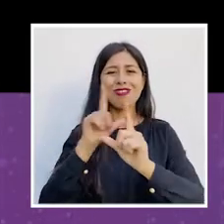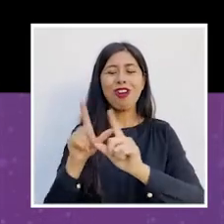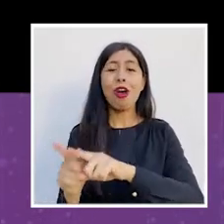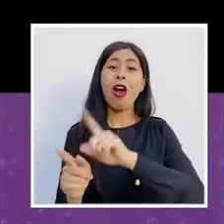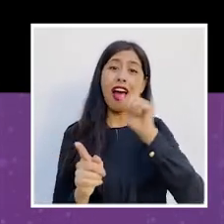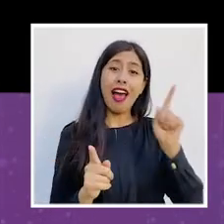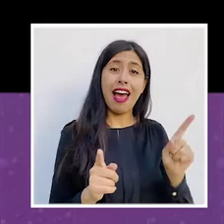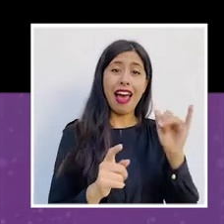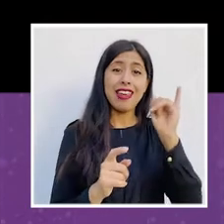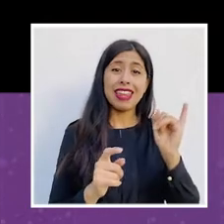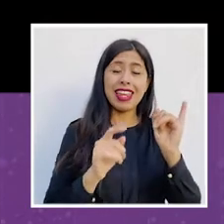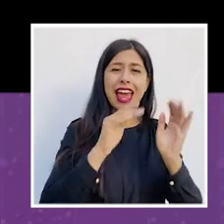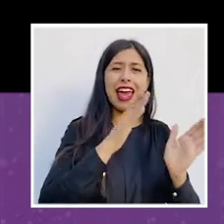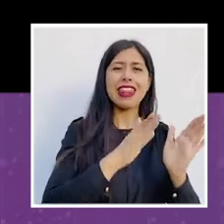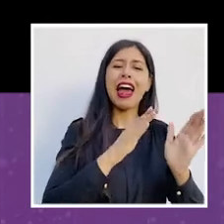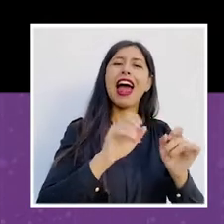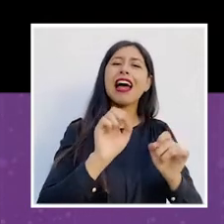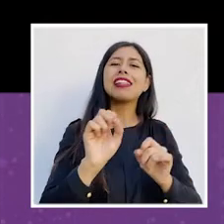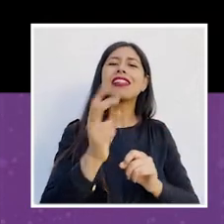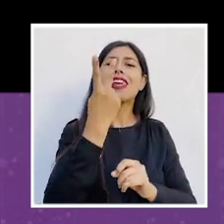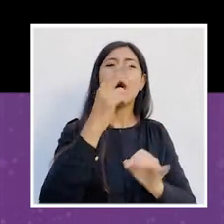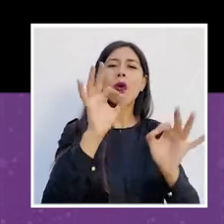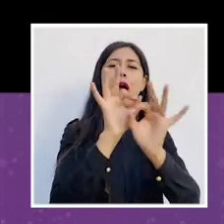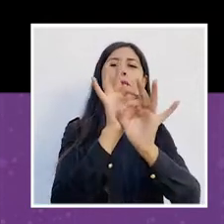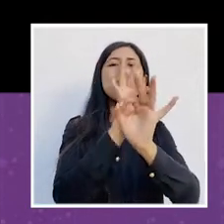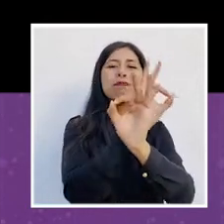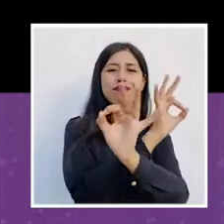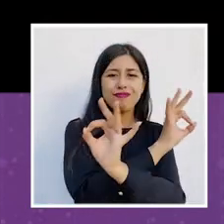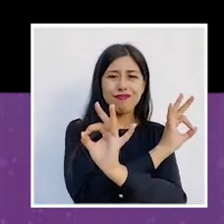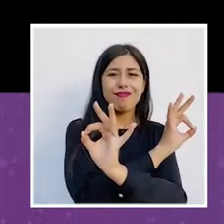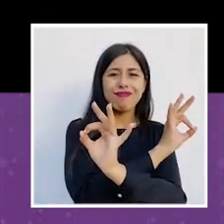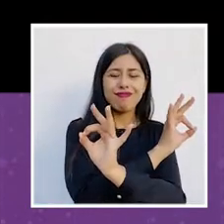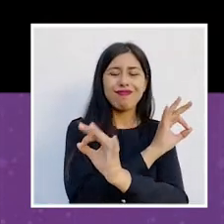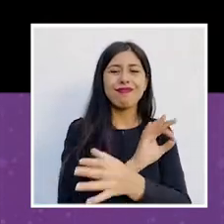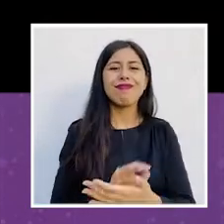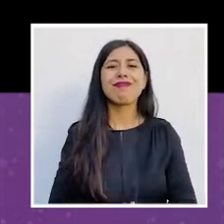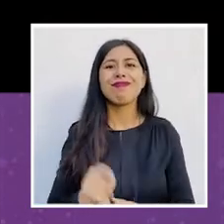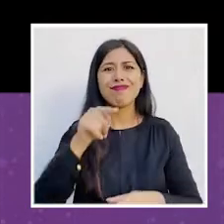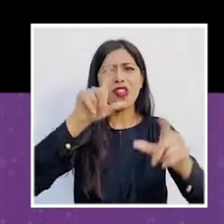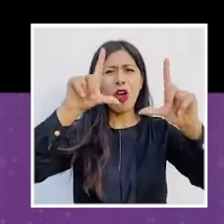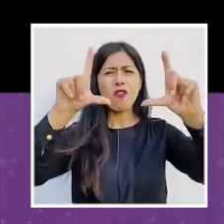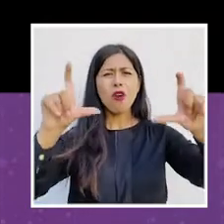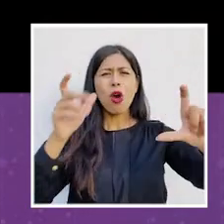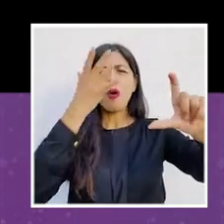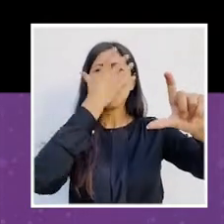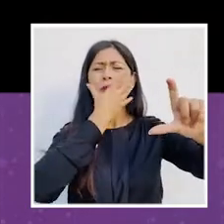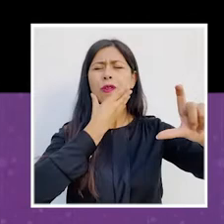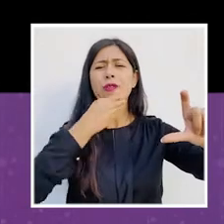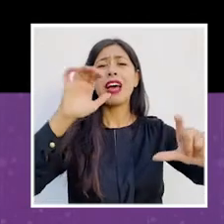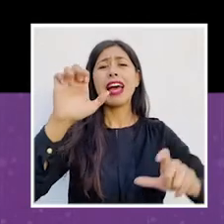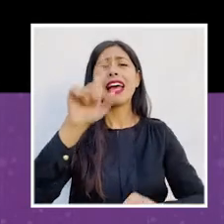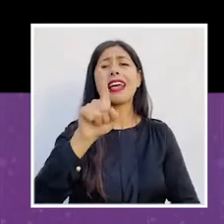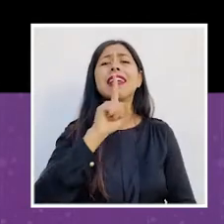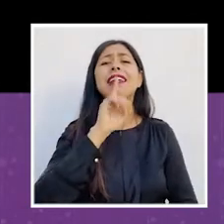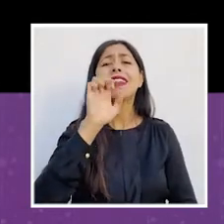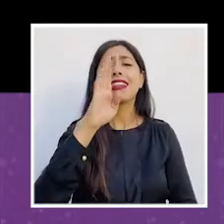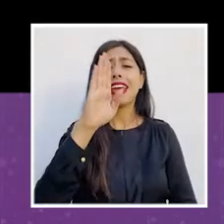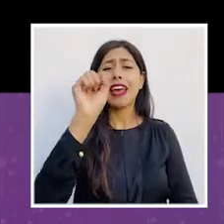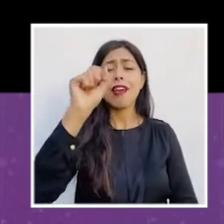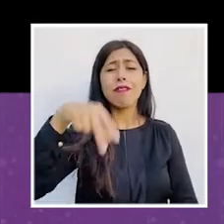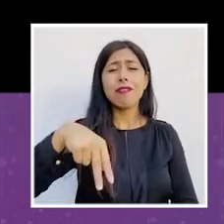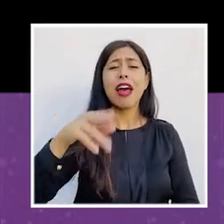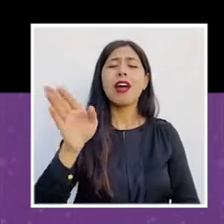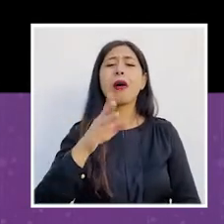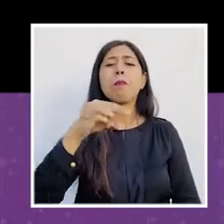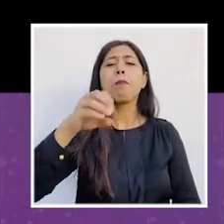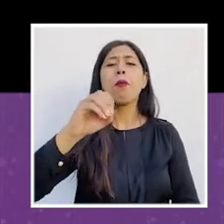Y hacia abajo a la izquierda, la segunda etapa de parcialidad. Esta fotografía espectacular de Esteban Morales fue tomada